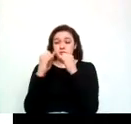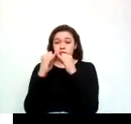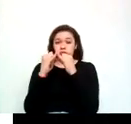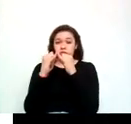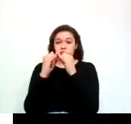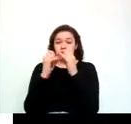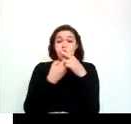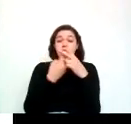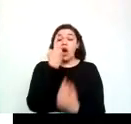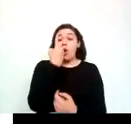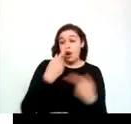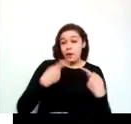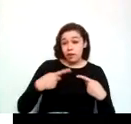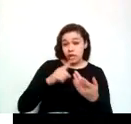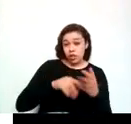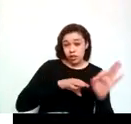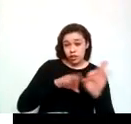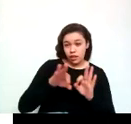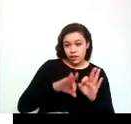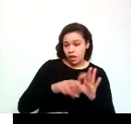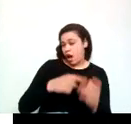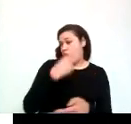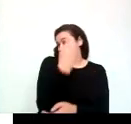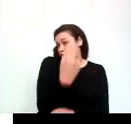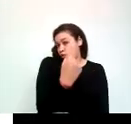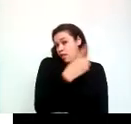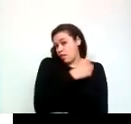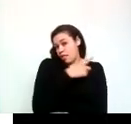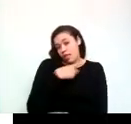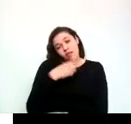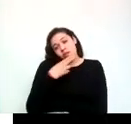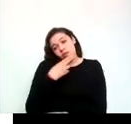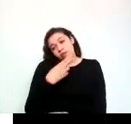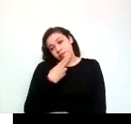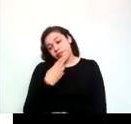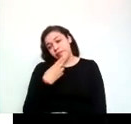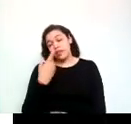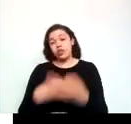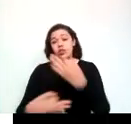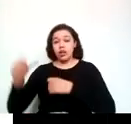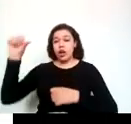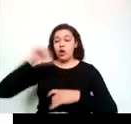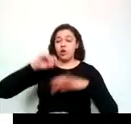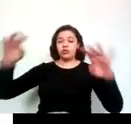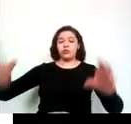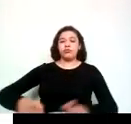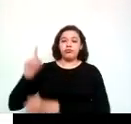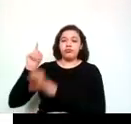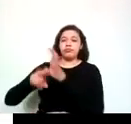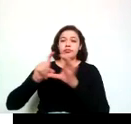un colaborador. ¿Okay? Entonces, todos los que estamos el día de hoy conectados a esta